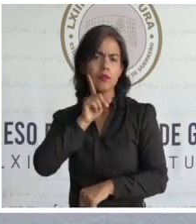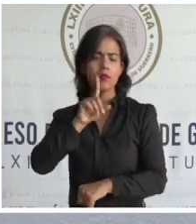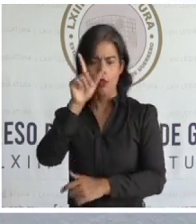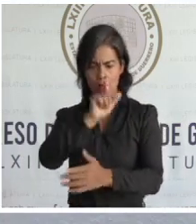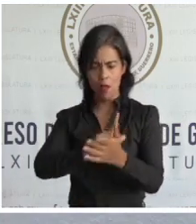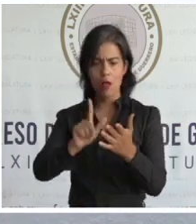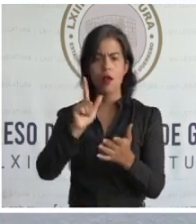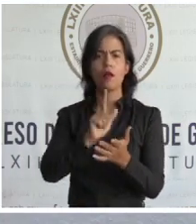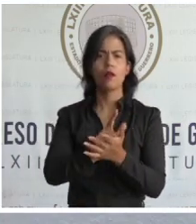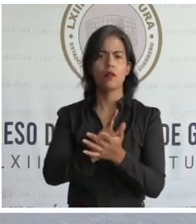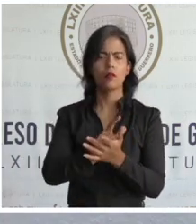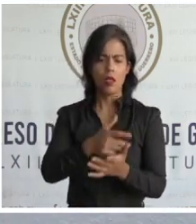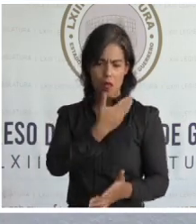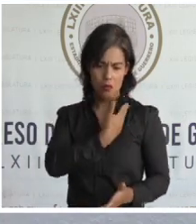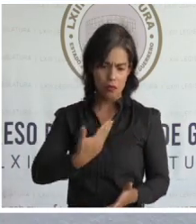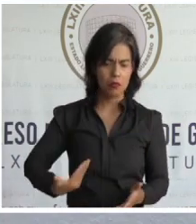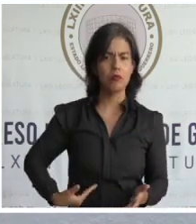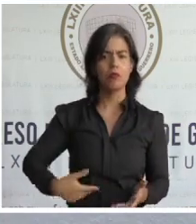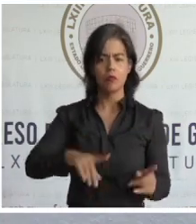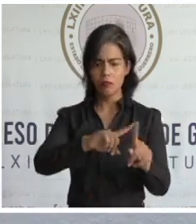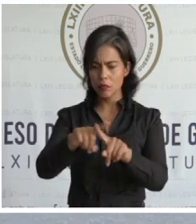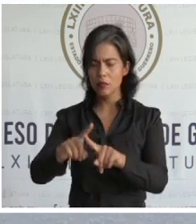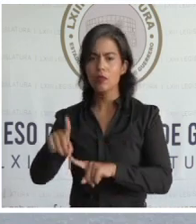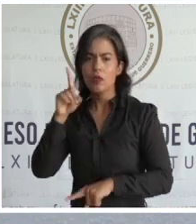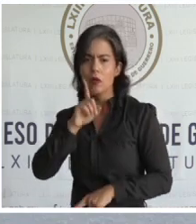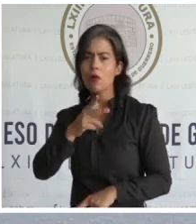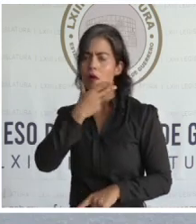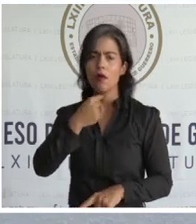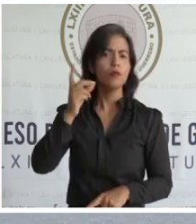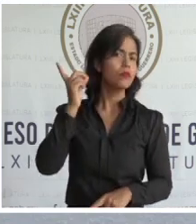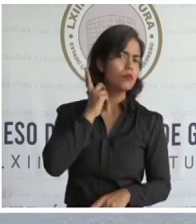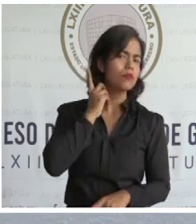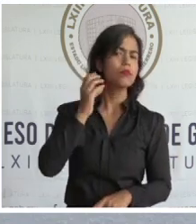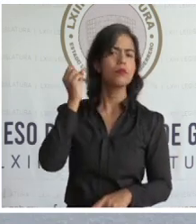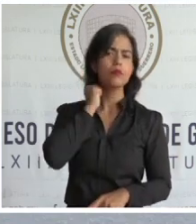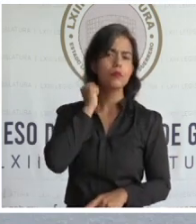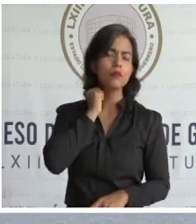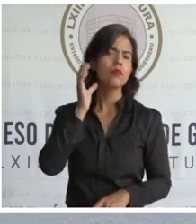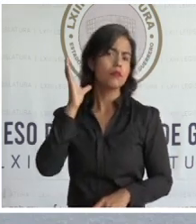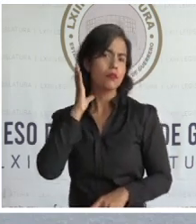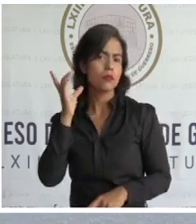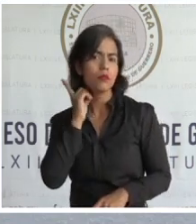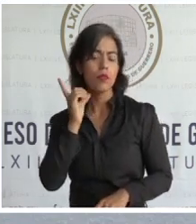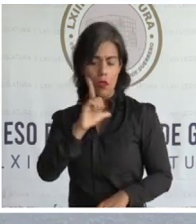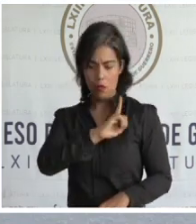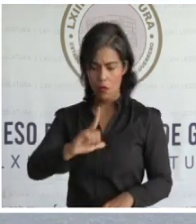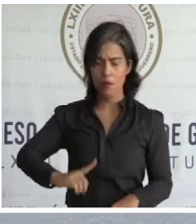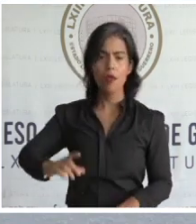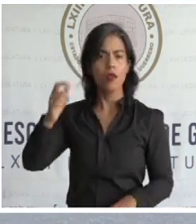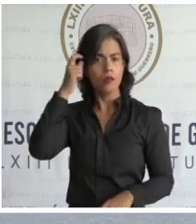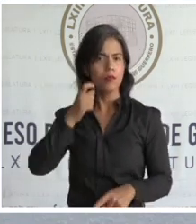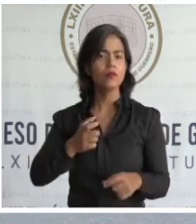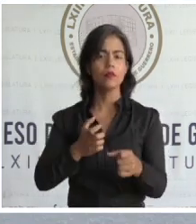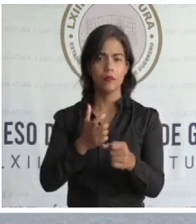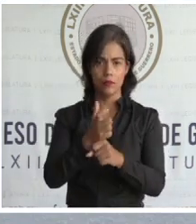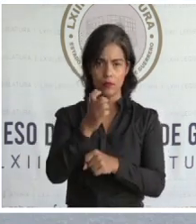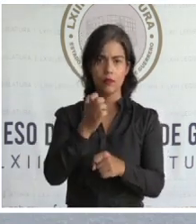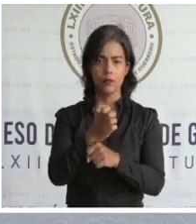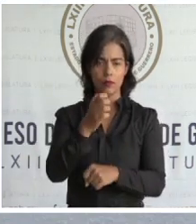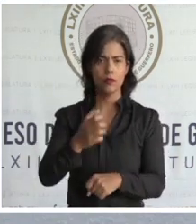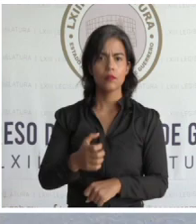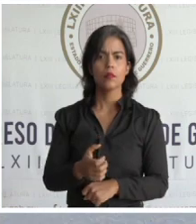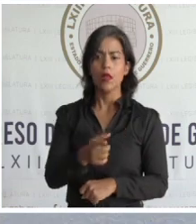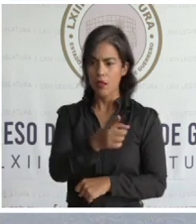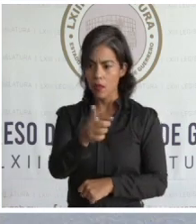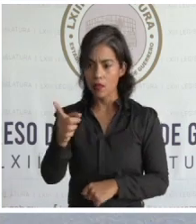legisladores, alcaldes, alcaldesas, senadores, al gobierno del estado, a todas y todos los que